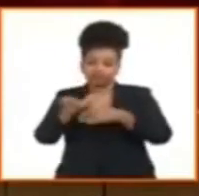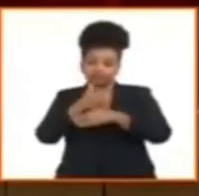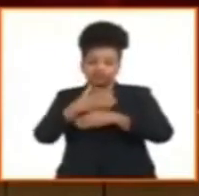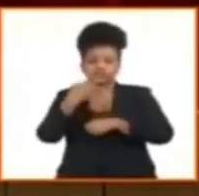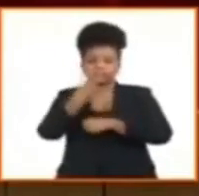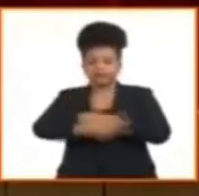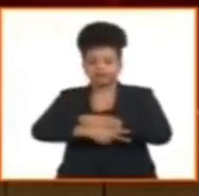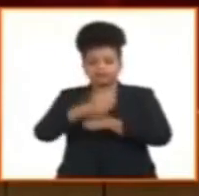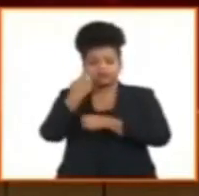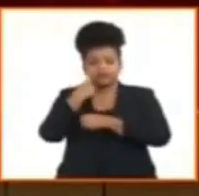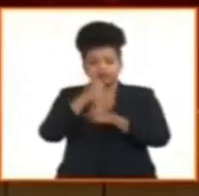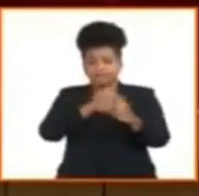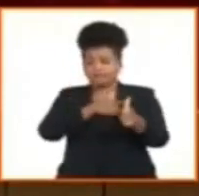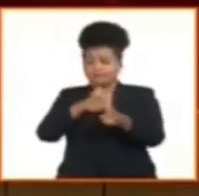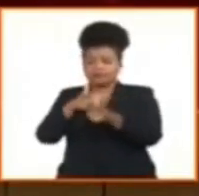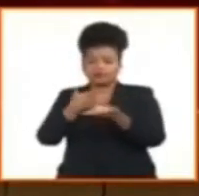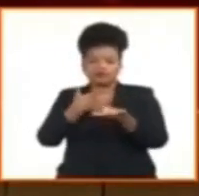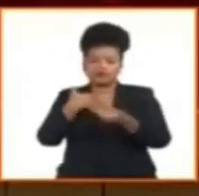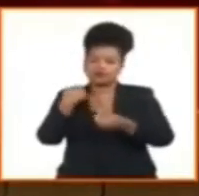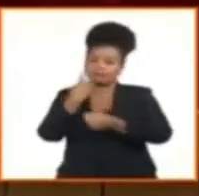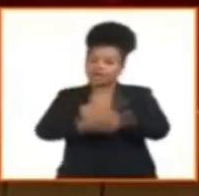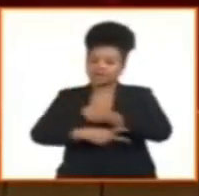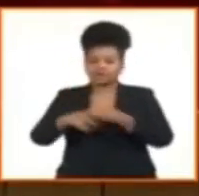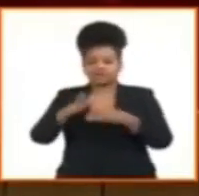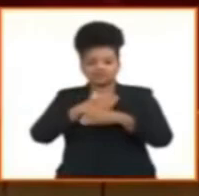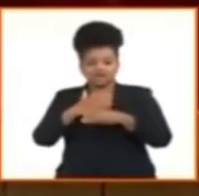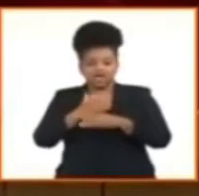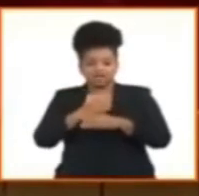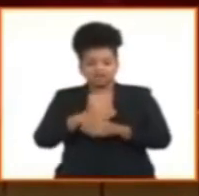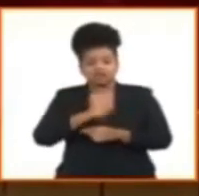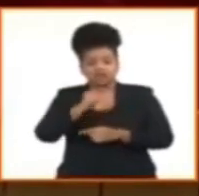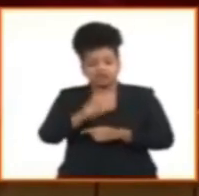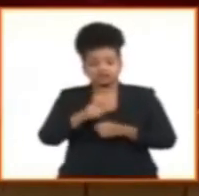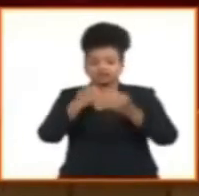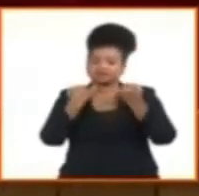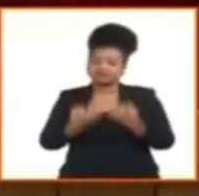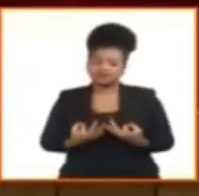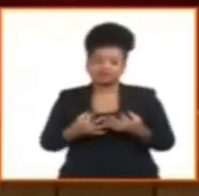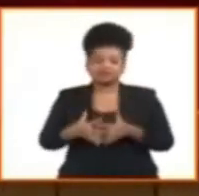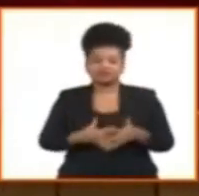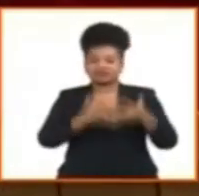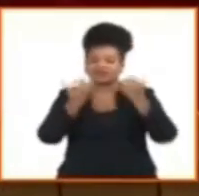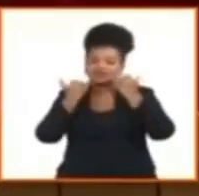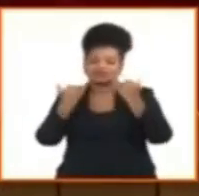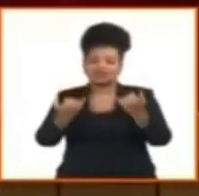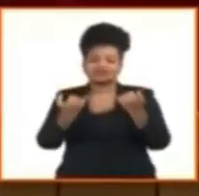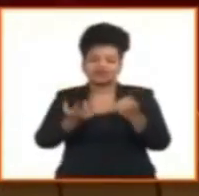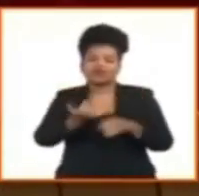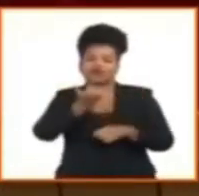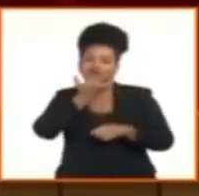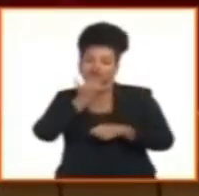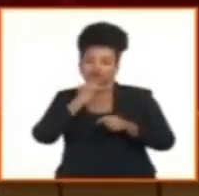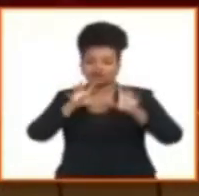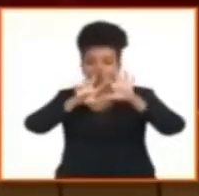guerra fuera de sus fronteras, tratando de convertir sus oscuros intereses imperiales en objetivo de una comunidad